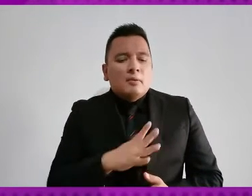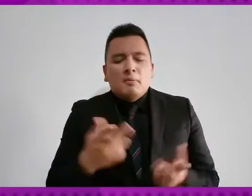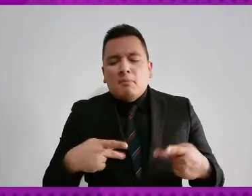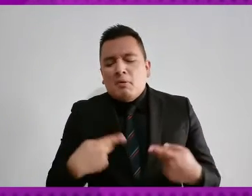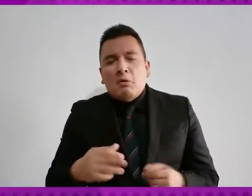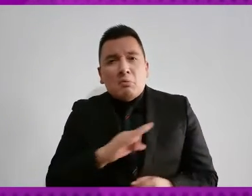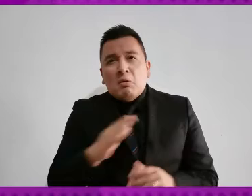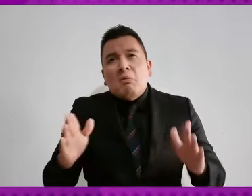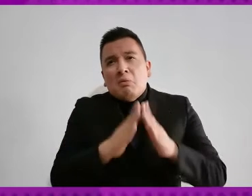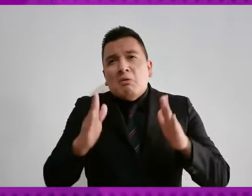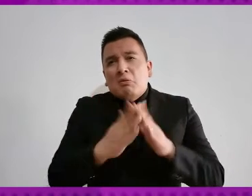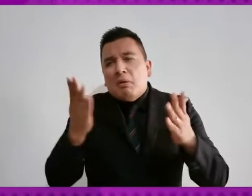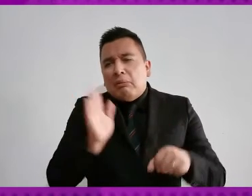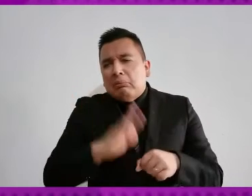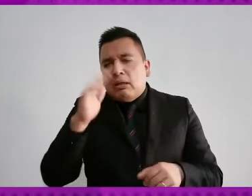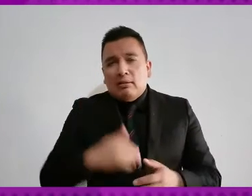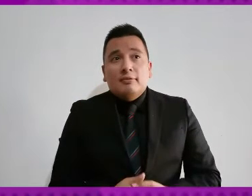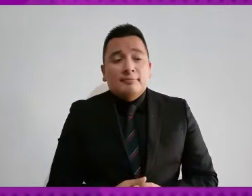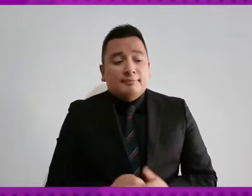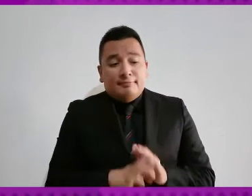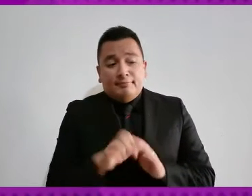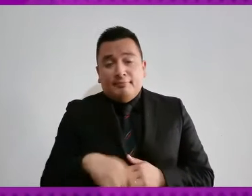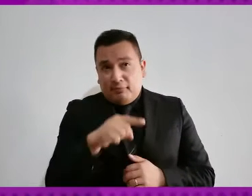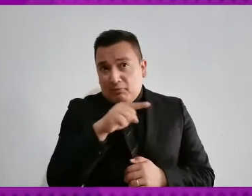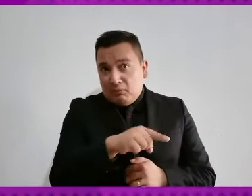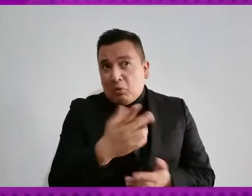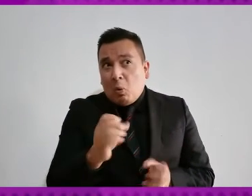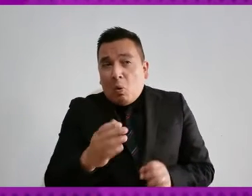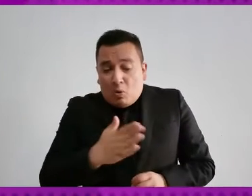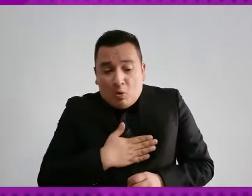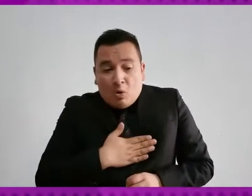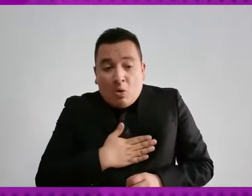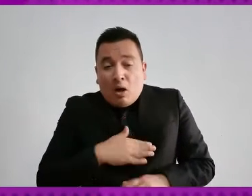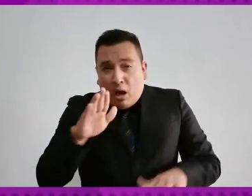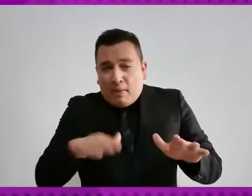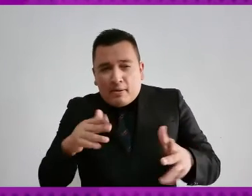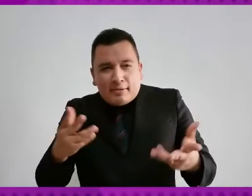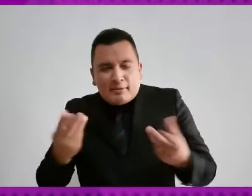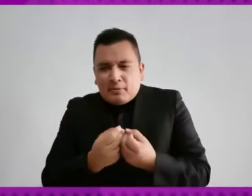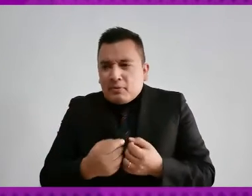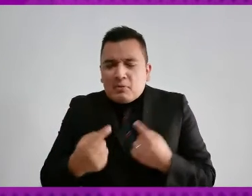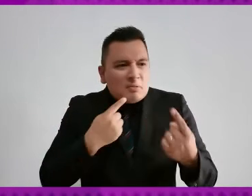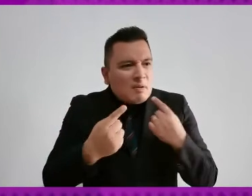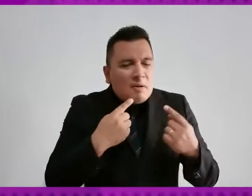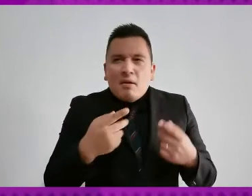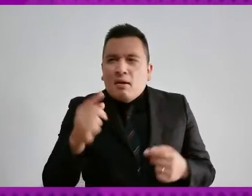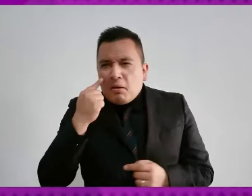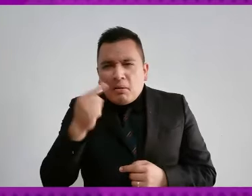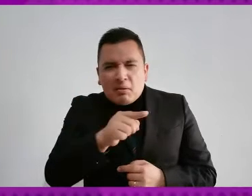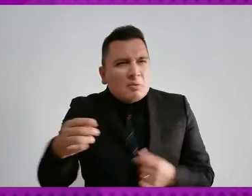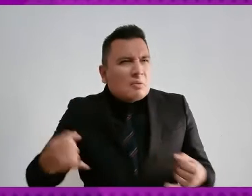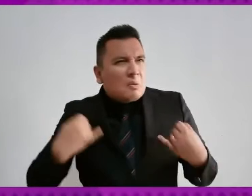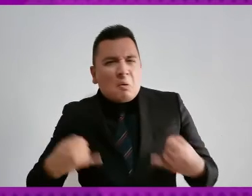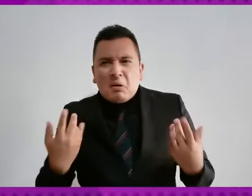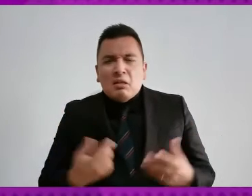ciudadanos participen. A ti te ha tocado, y a mí me ha tocado, y ya hemos coincidido en algunos foros, la inquietud de los jóvenes,